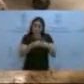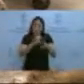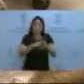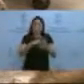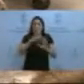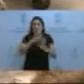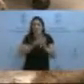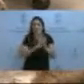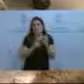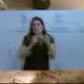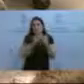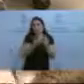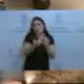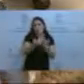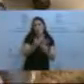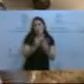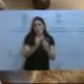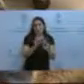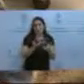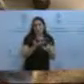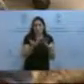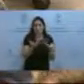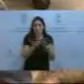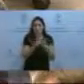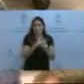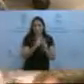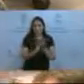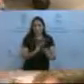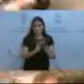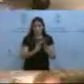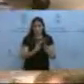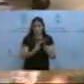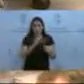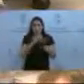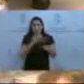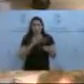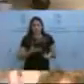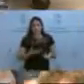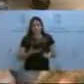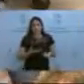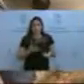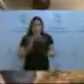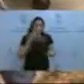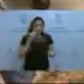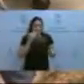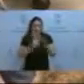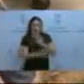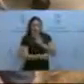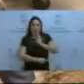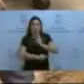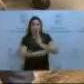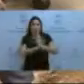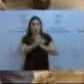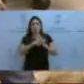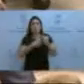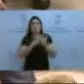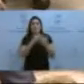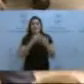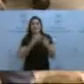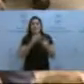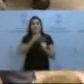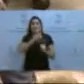para paliar su situación son, a fecha de agosto de 2017, son